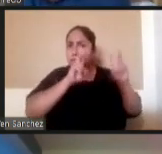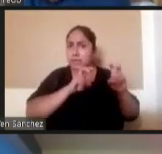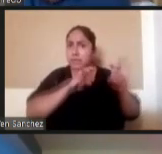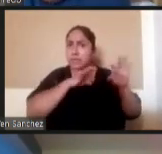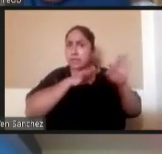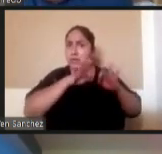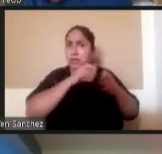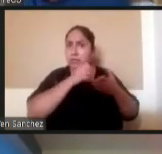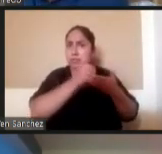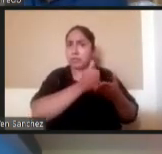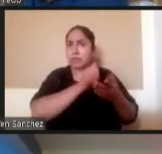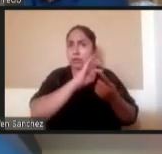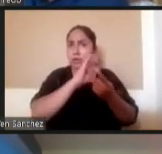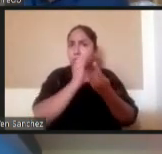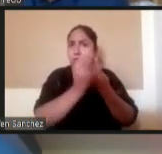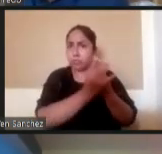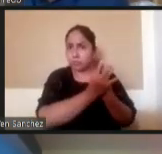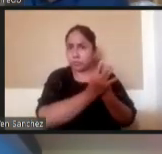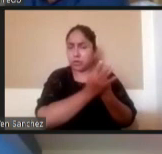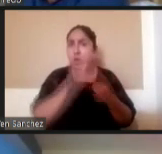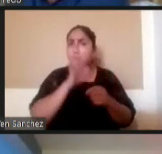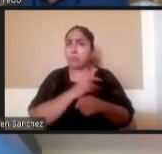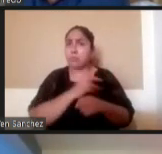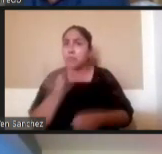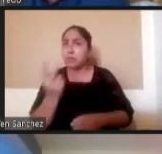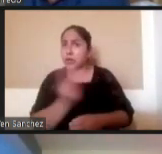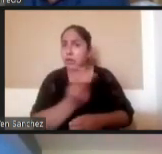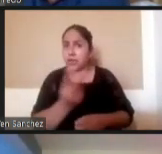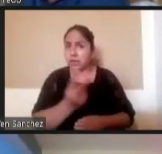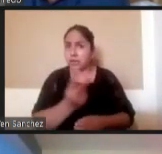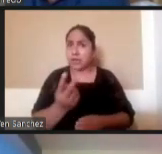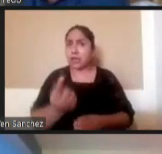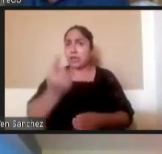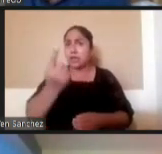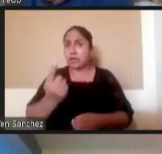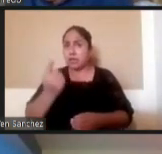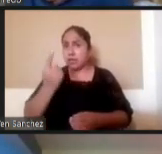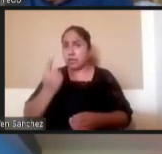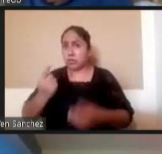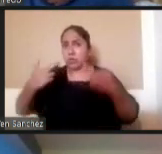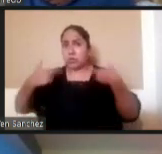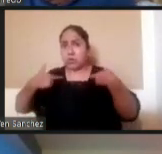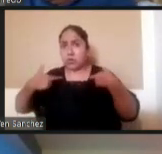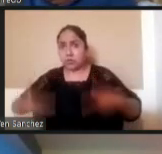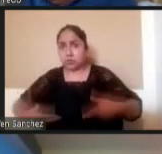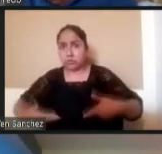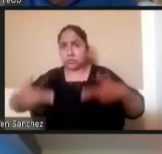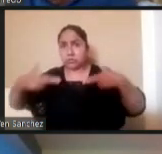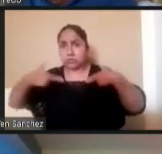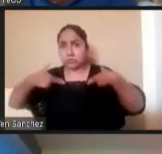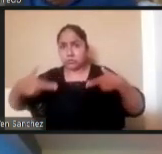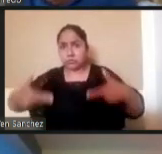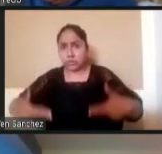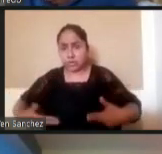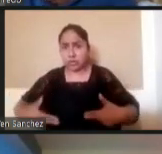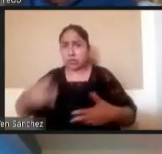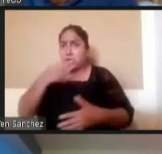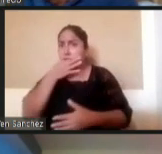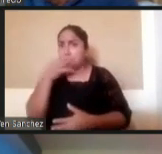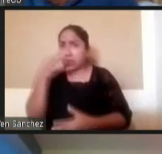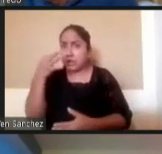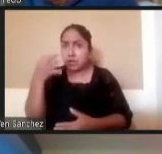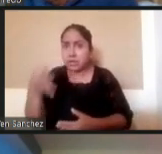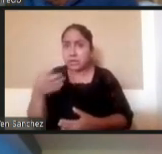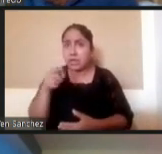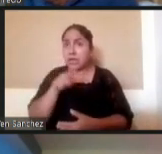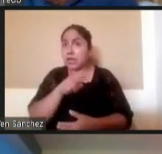fue notificado el adeudo al Fondo de Pensiones y Jubilaciones que presentan todas que forman parte de personal de lista de raya desde su ingreso